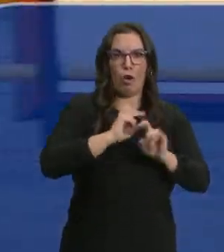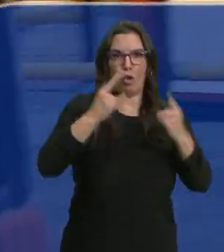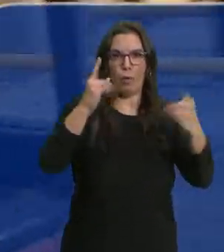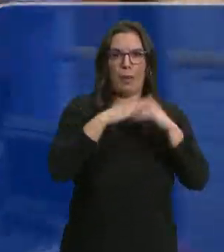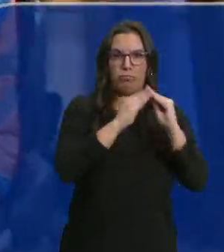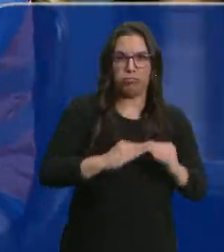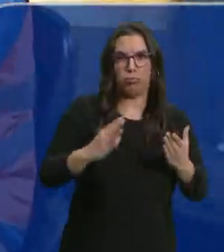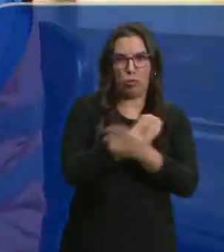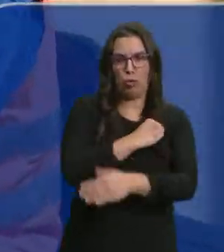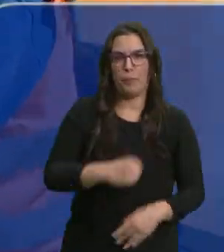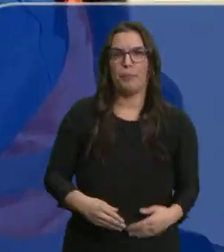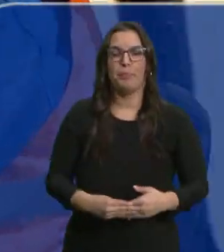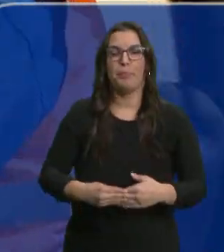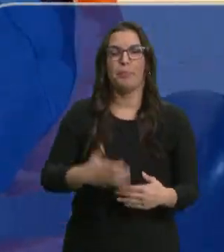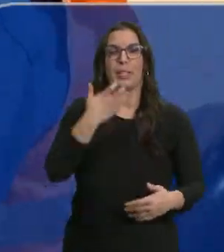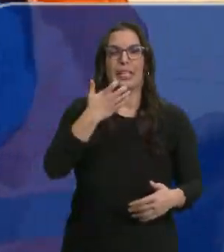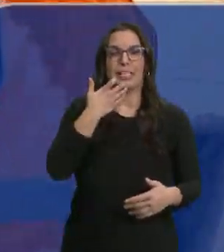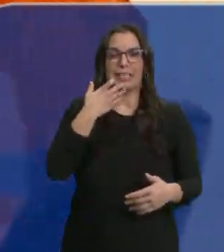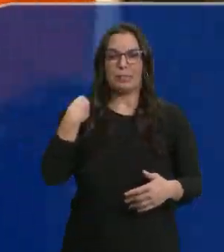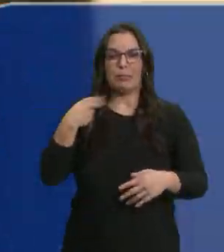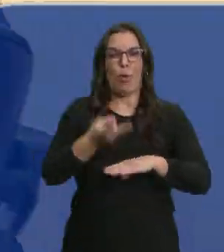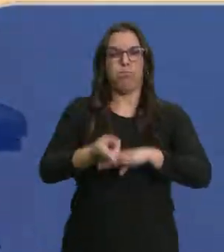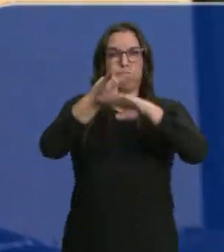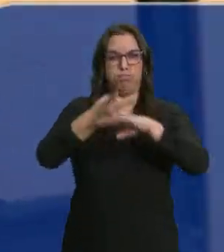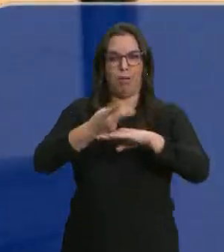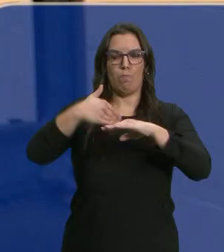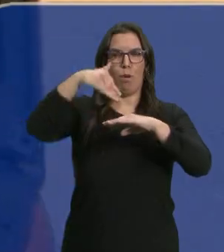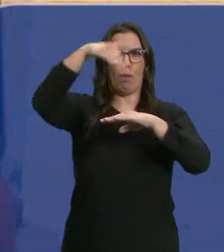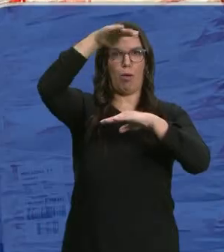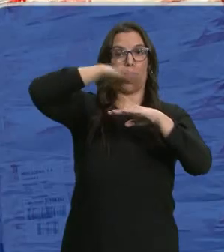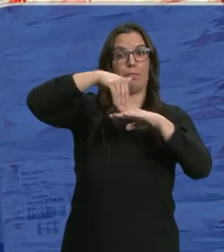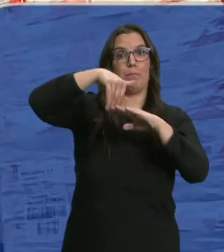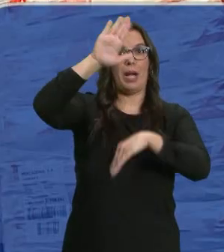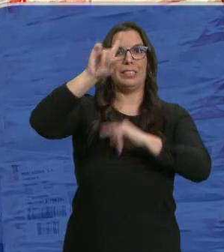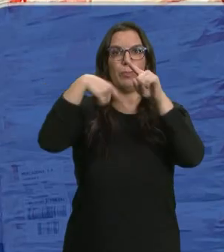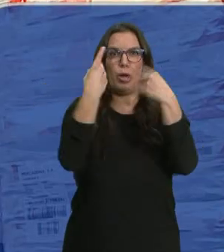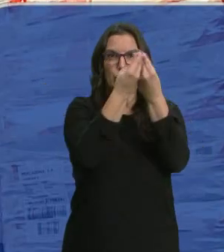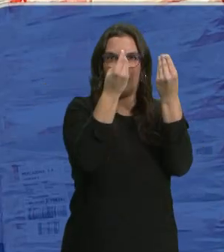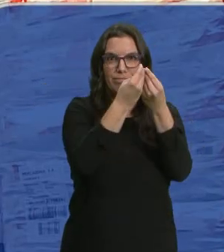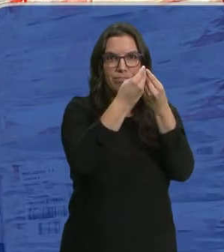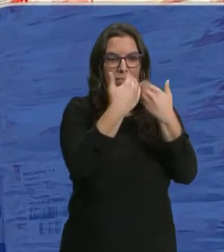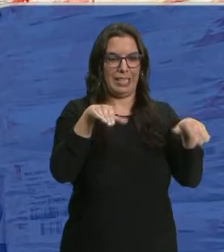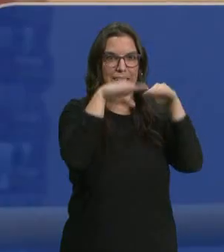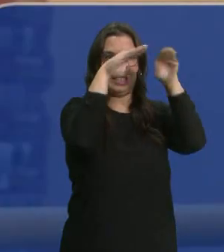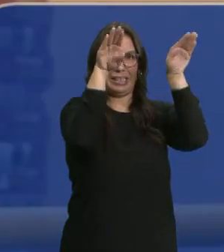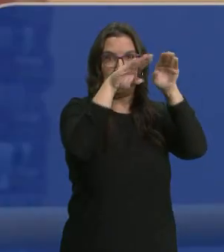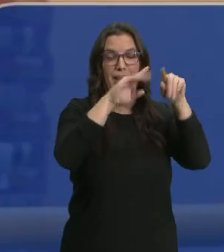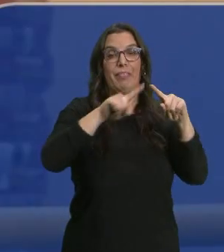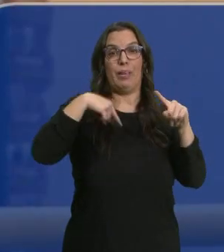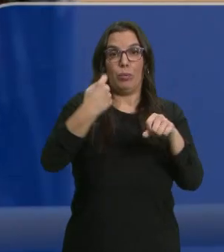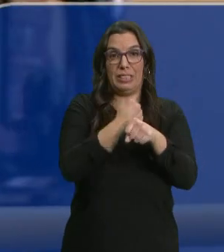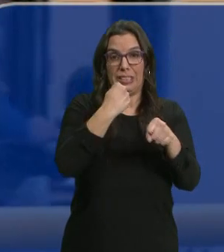para repararlo. Que sobresale la mercancía del palé, entonces luego ya no entran en las estanterías. El